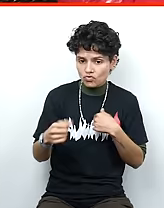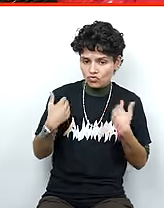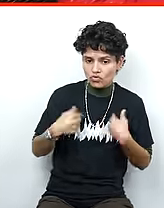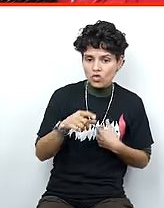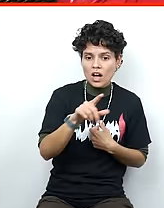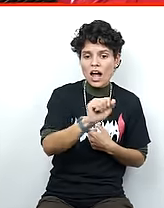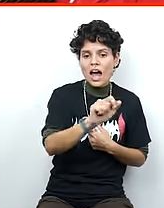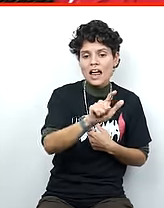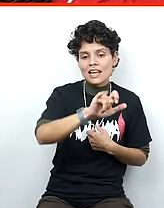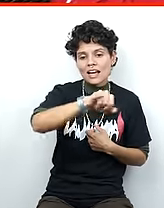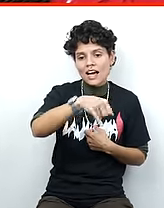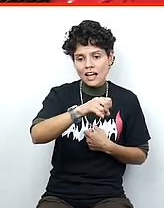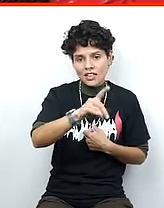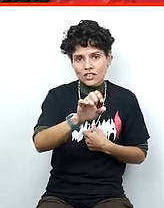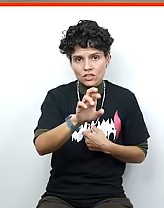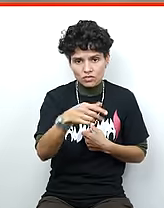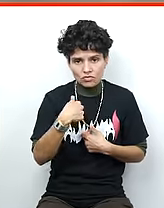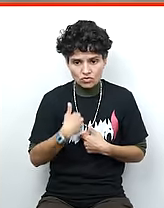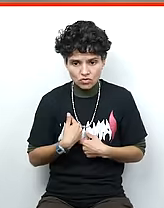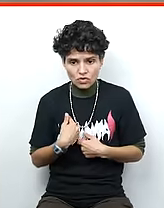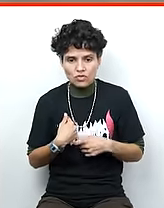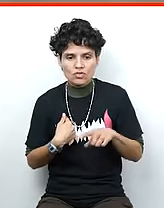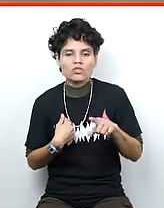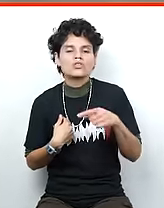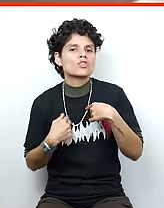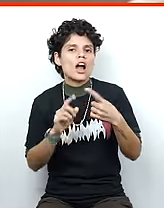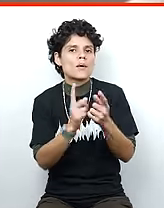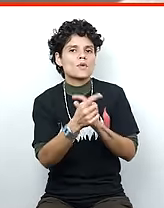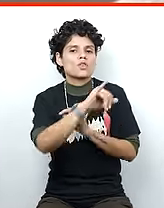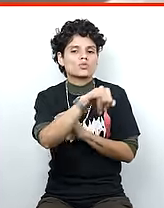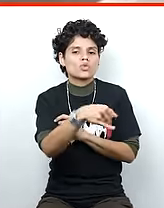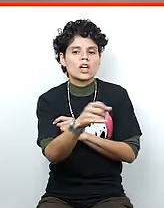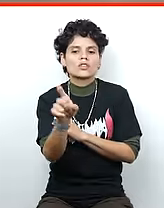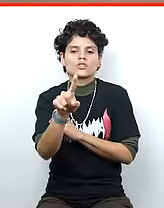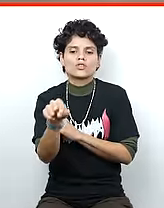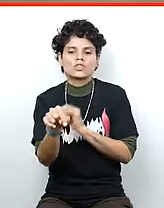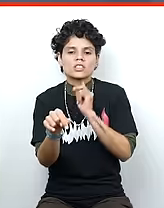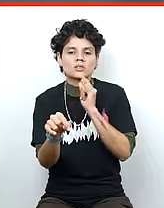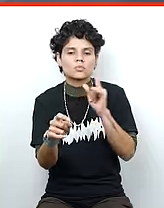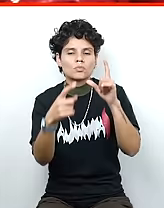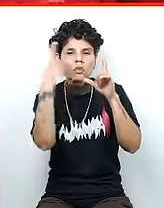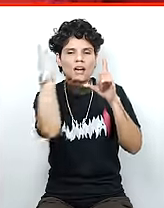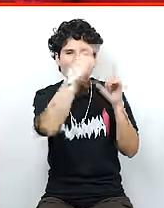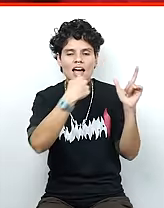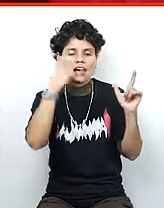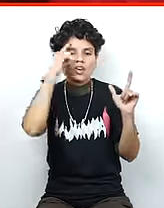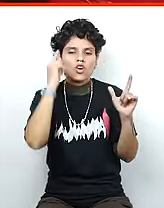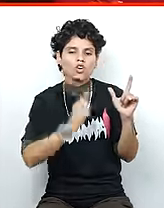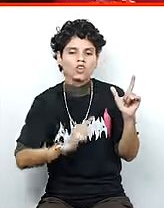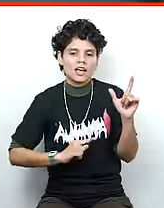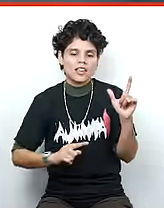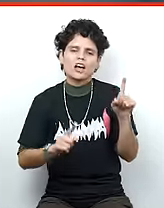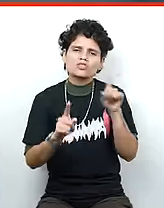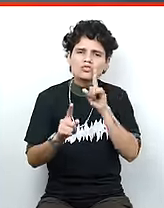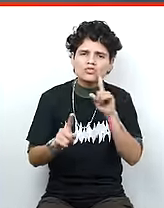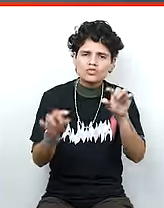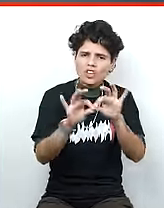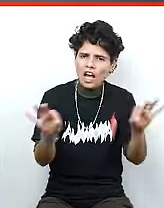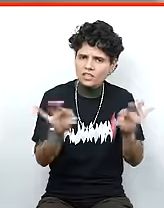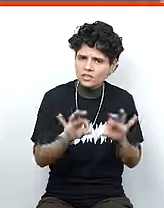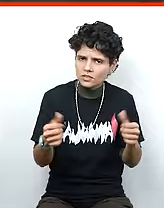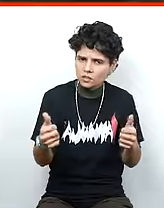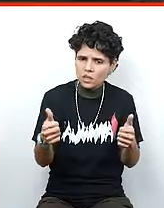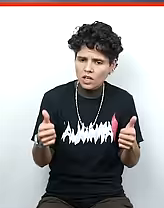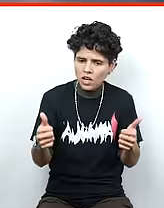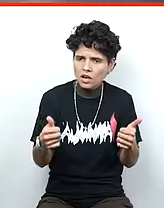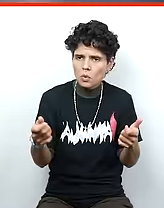Alejandro. No Sosa, sí, pero Alejandro. Y te pusiste Juliano Sosa por el cara cortada. Sí, pero igual cara cortada tiene buenas frases en